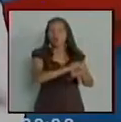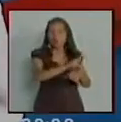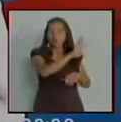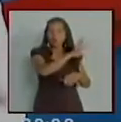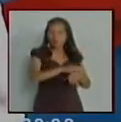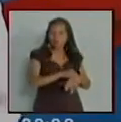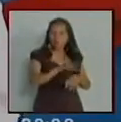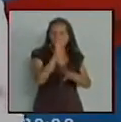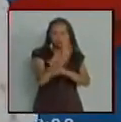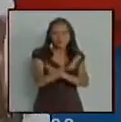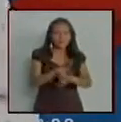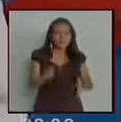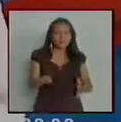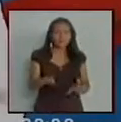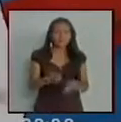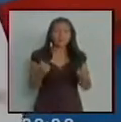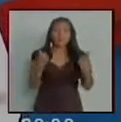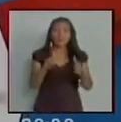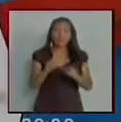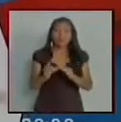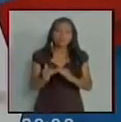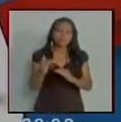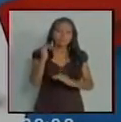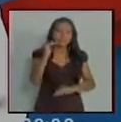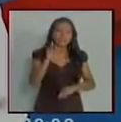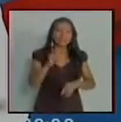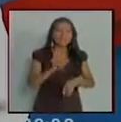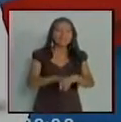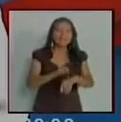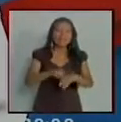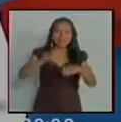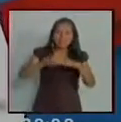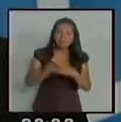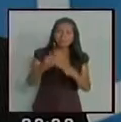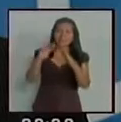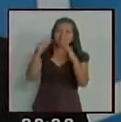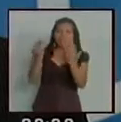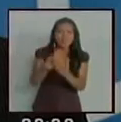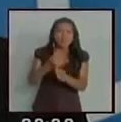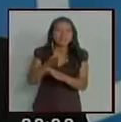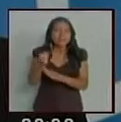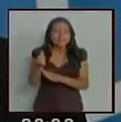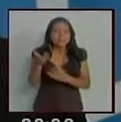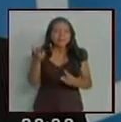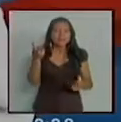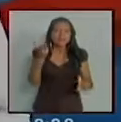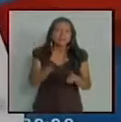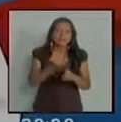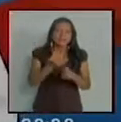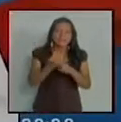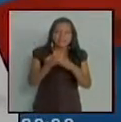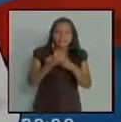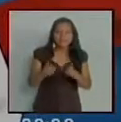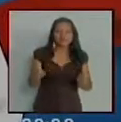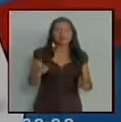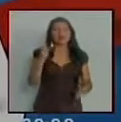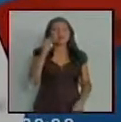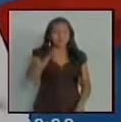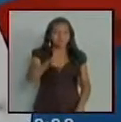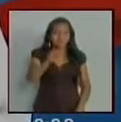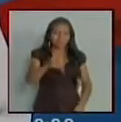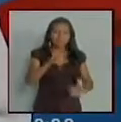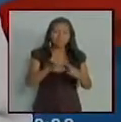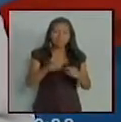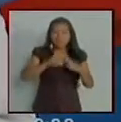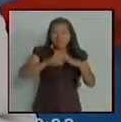y obviamente, cuando llega la etapa de la escolarización es donde sí él va a notar realmente la diferencia, ¿no? ¿Qué es lo que pasa? Por eso es que se